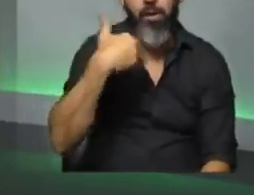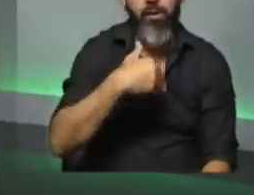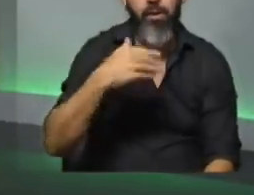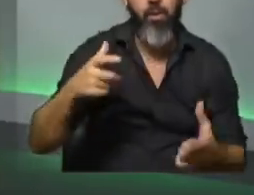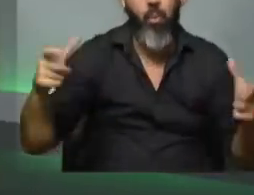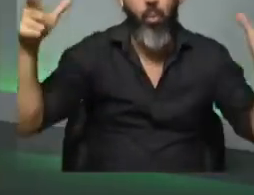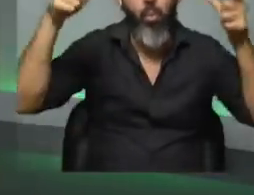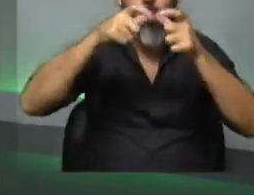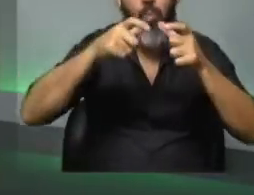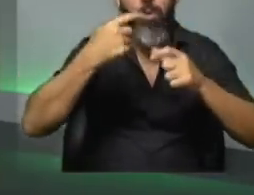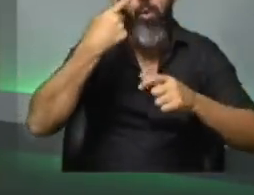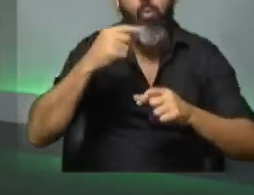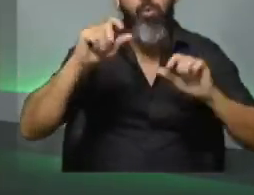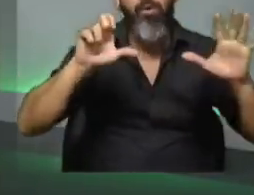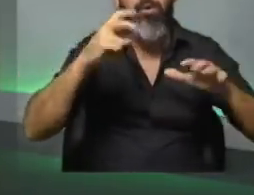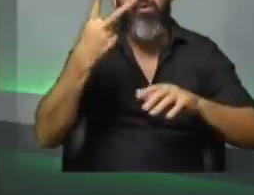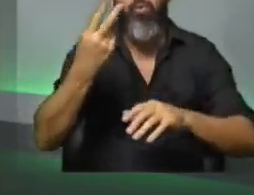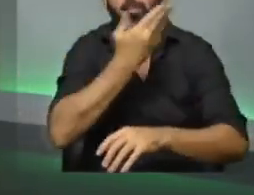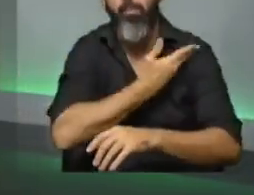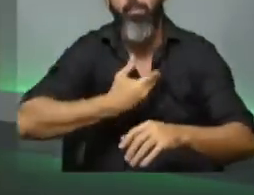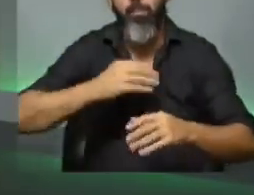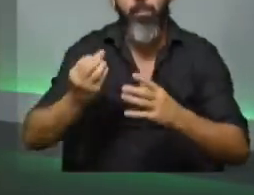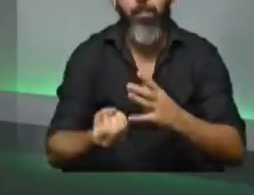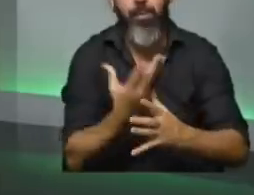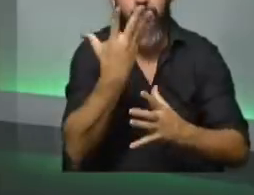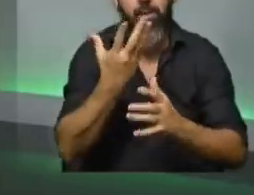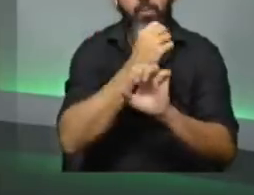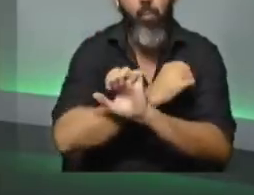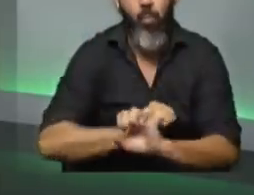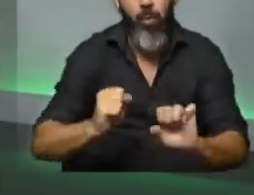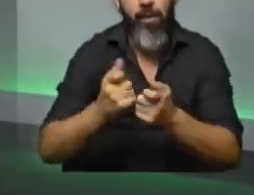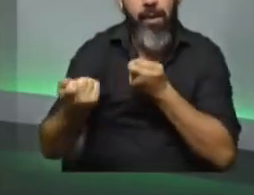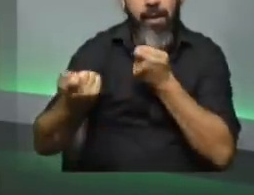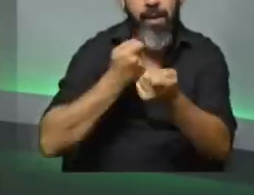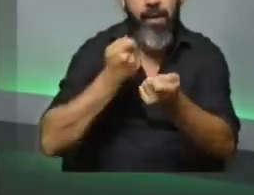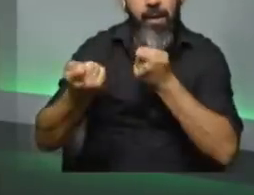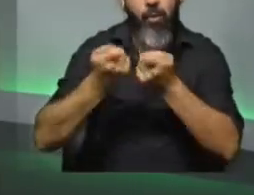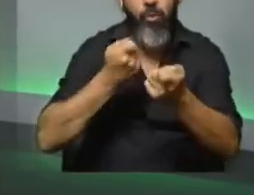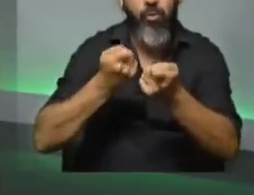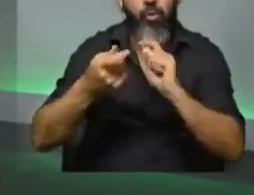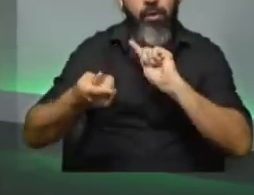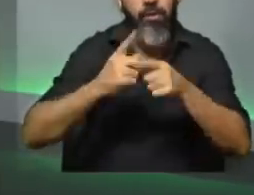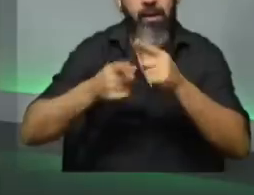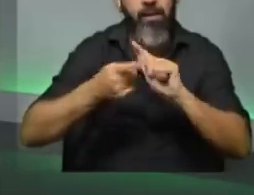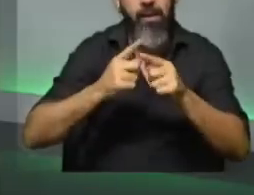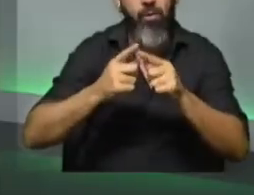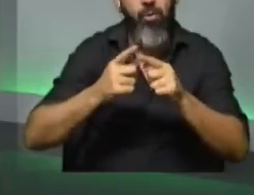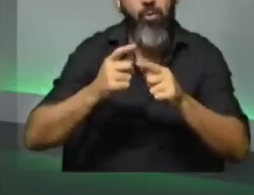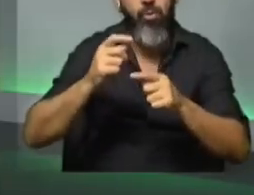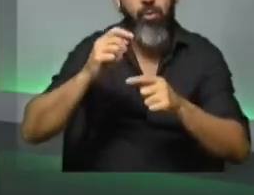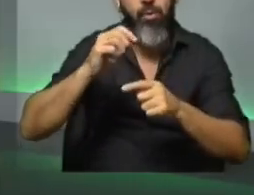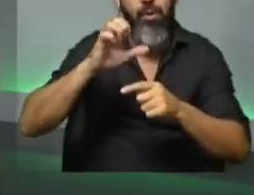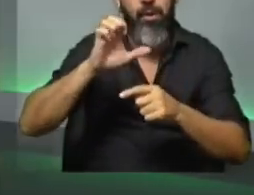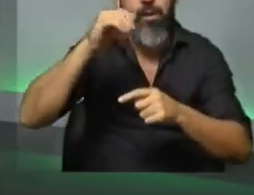la Cumbre presidencial número 62 del mercosur con la posibilidad de iniciar allí negociaciones para un tratado comercial con los emiratos